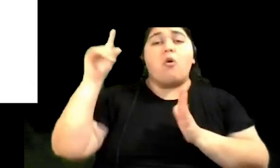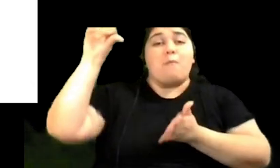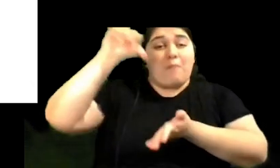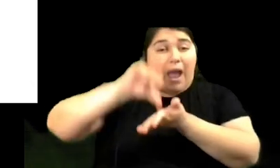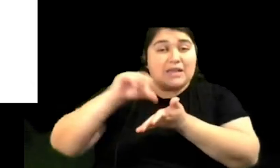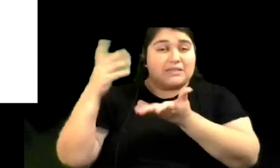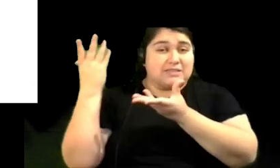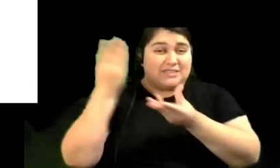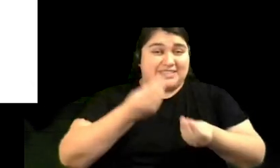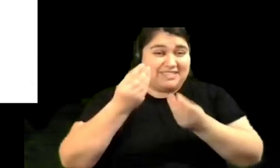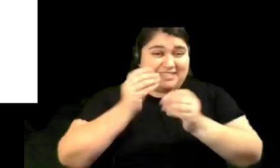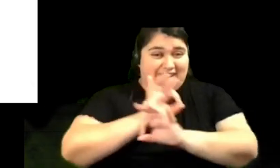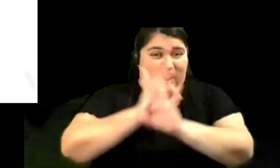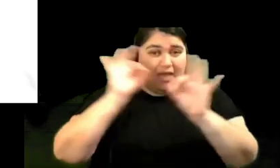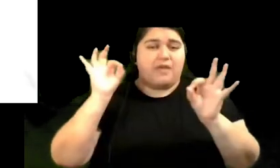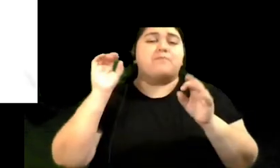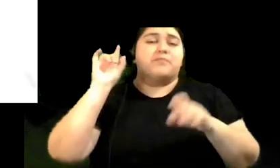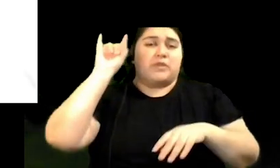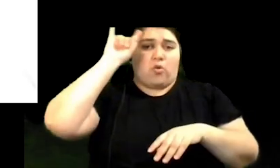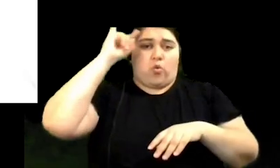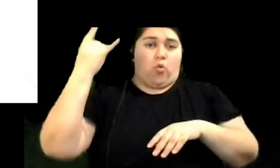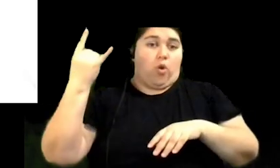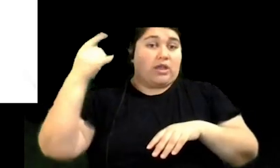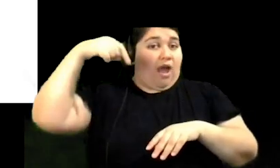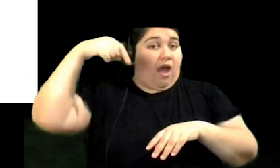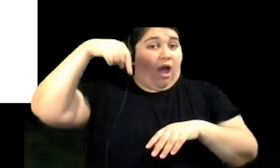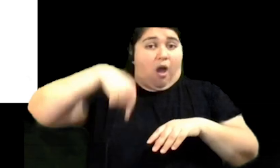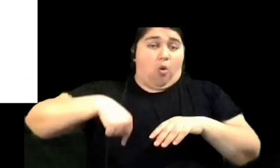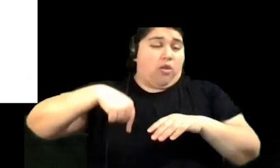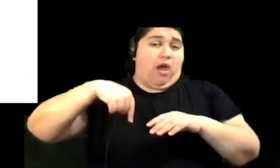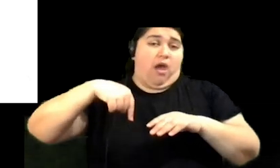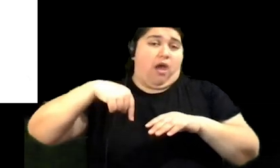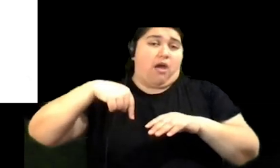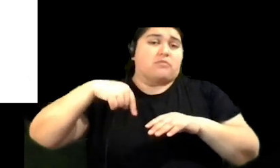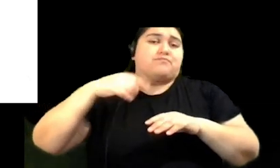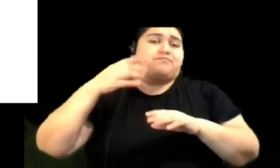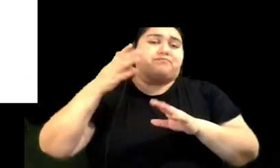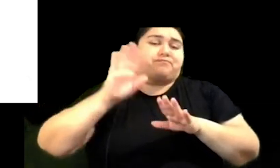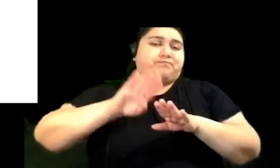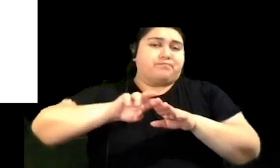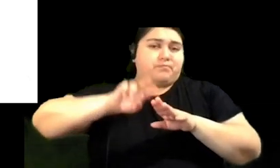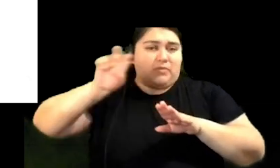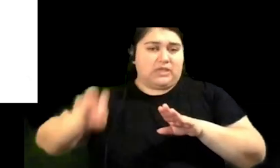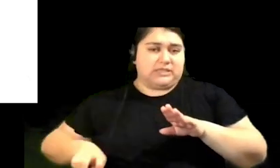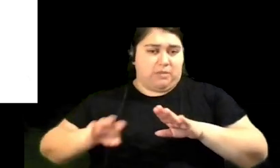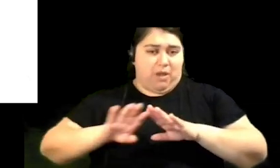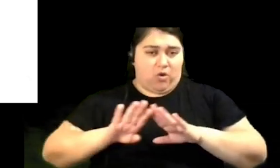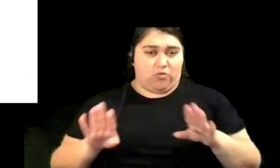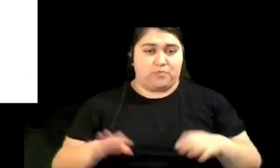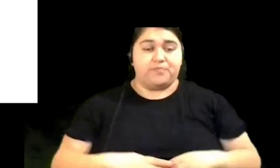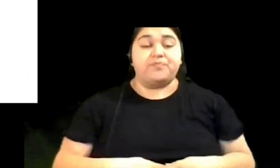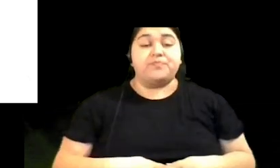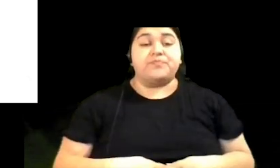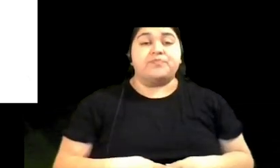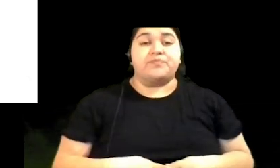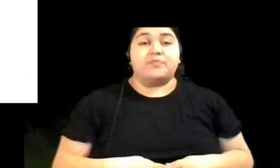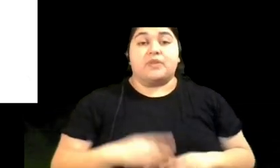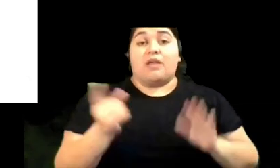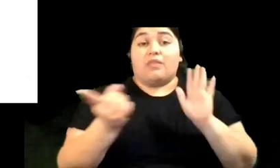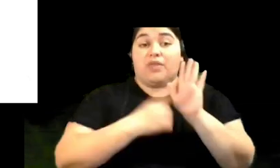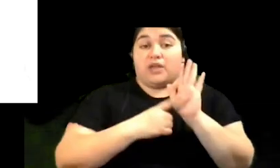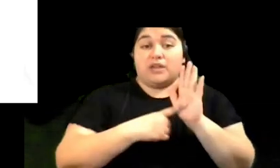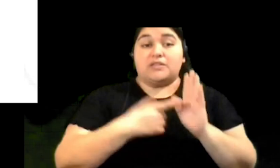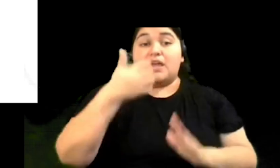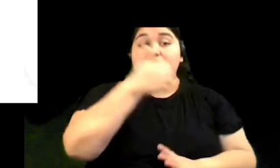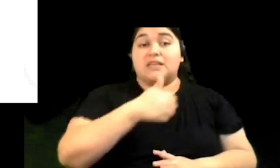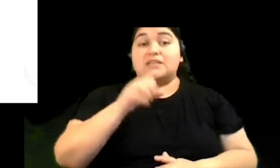era Paraguay. Hoy salió de la lista. Y en esta oportunidad, el decreto